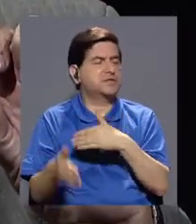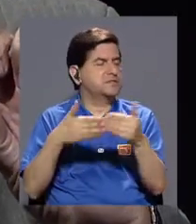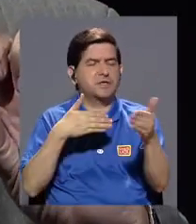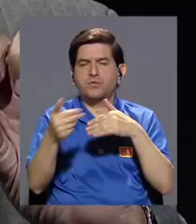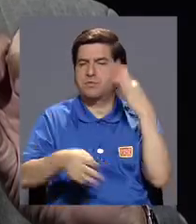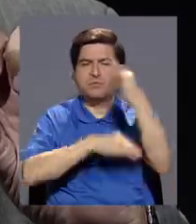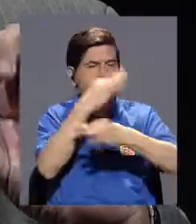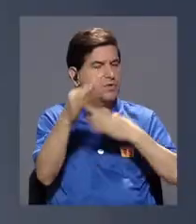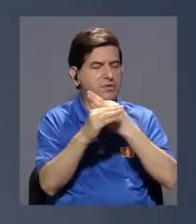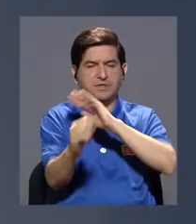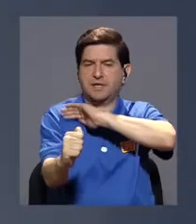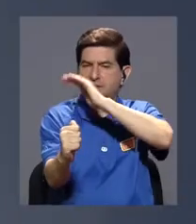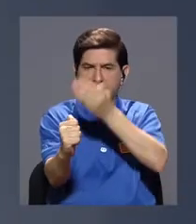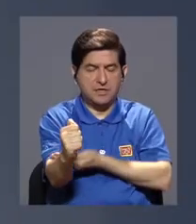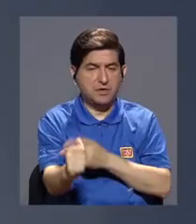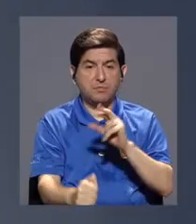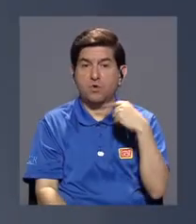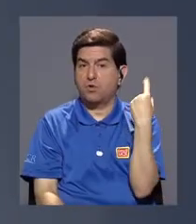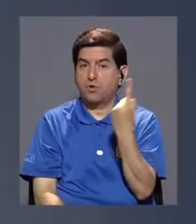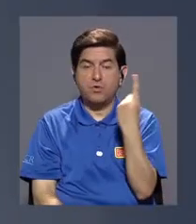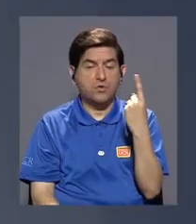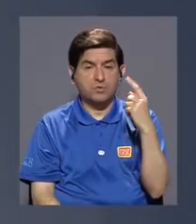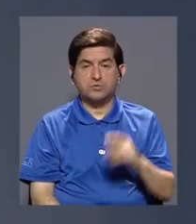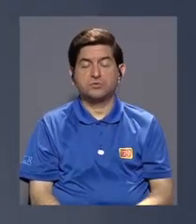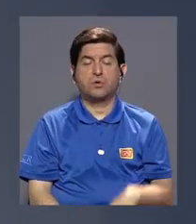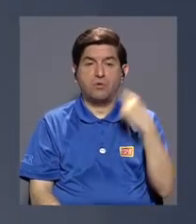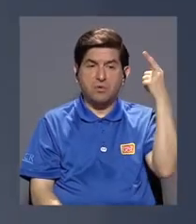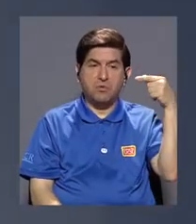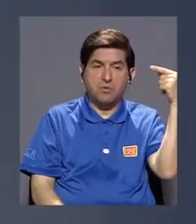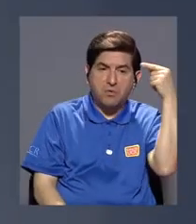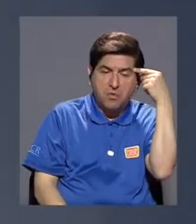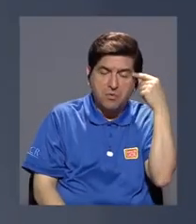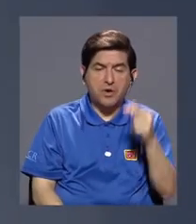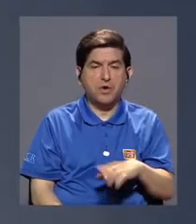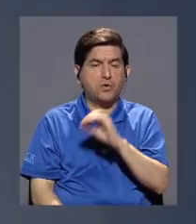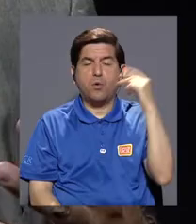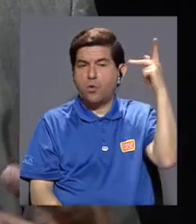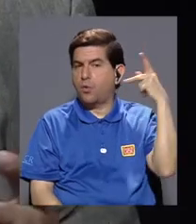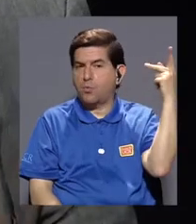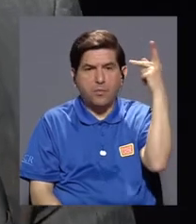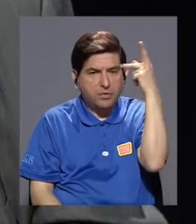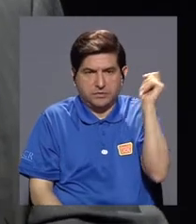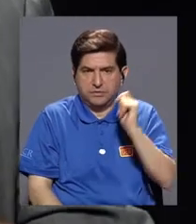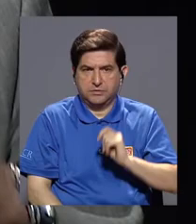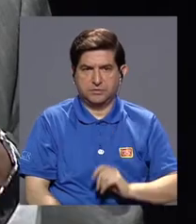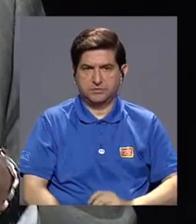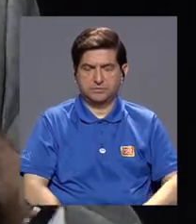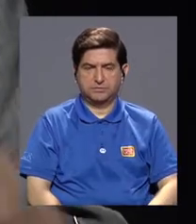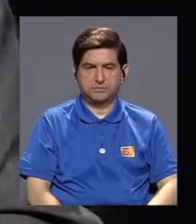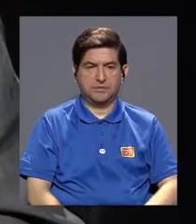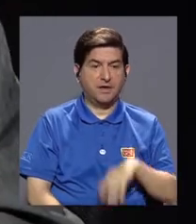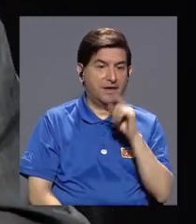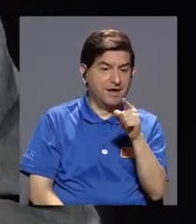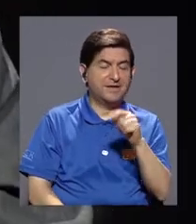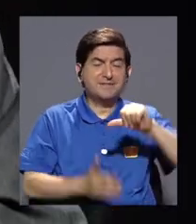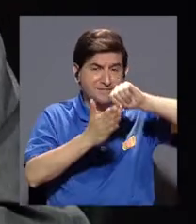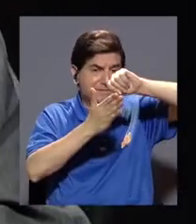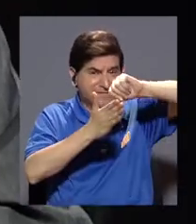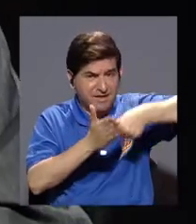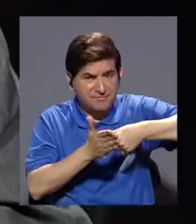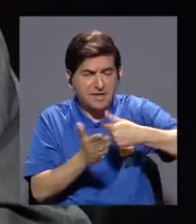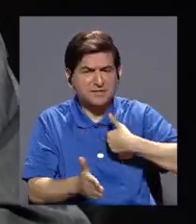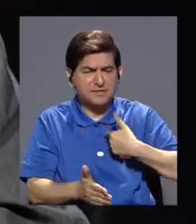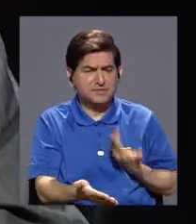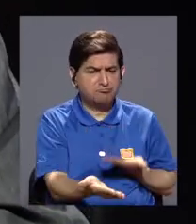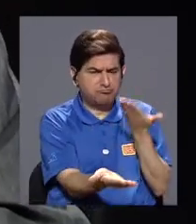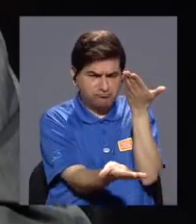cualquier tipo de poder. No me refiero solo al poder del Estado, al poder de la política, etc. Entonces, ese ha sido el énfasis que